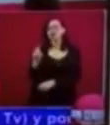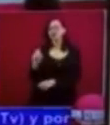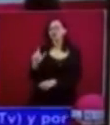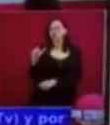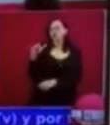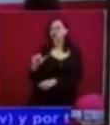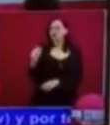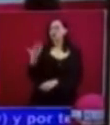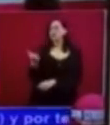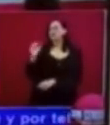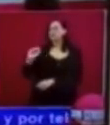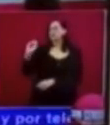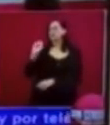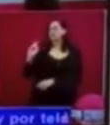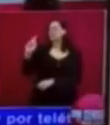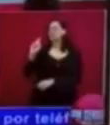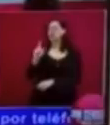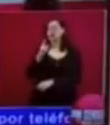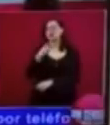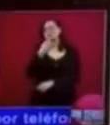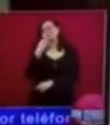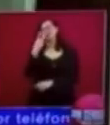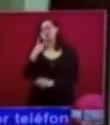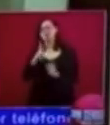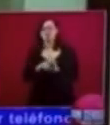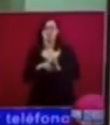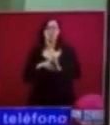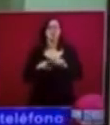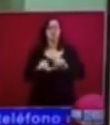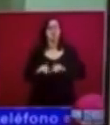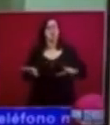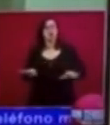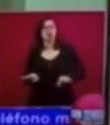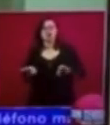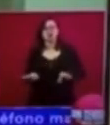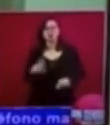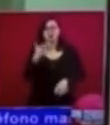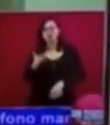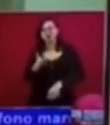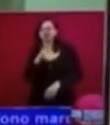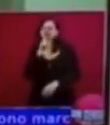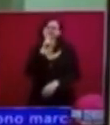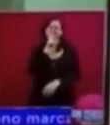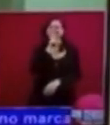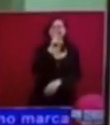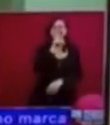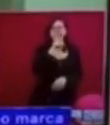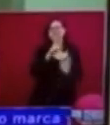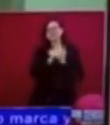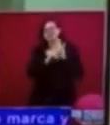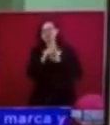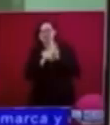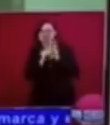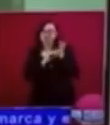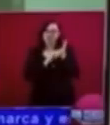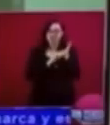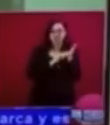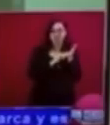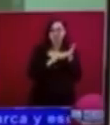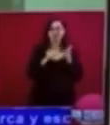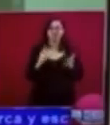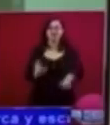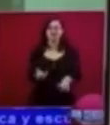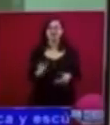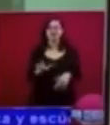año pasado. Yo no estoy de acuerdo en la distribución que se sigue haciendo de esa publicidad oficial.